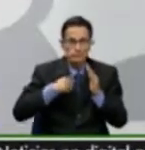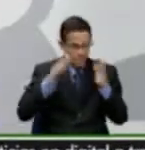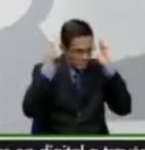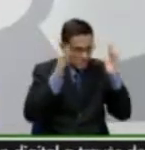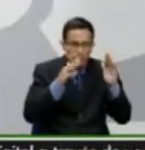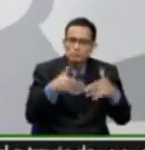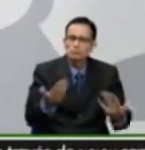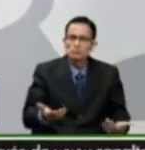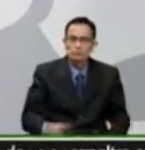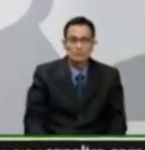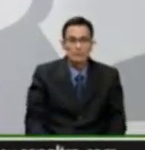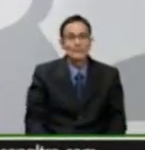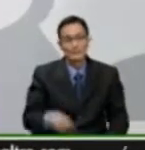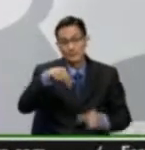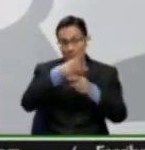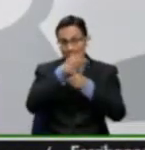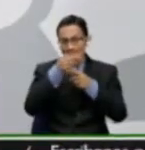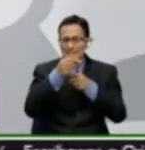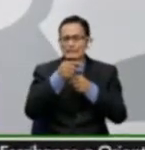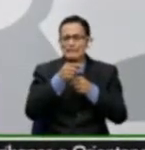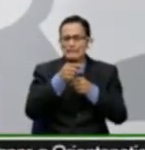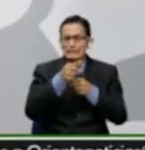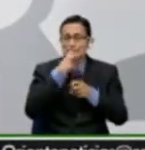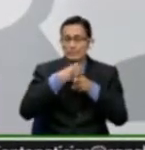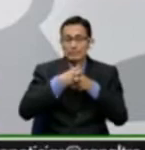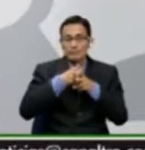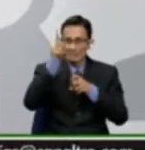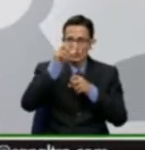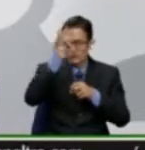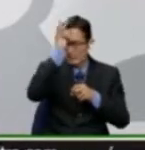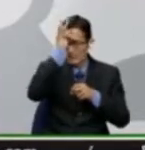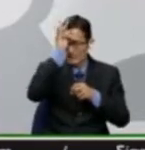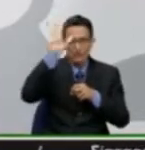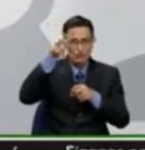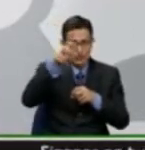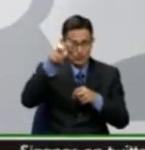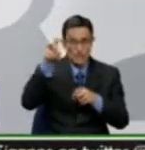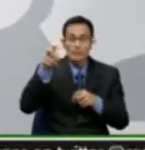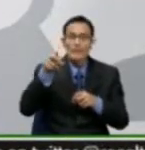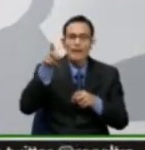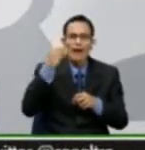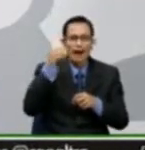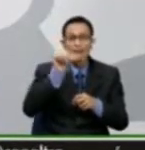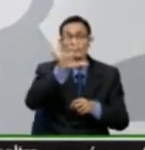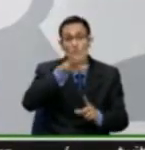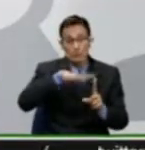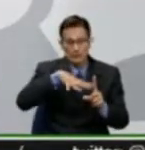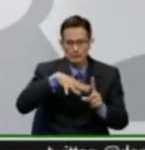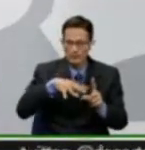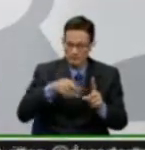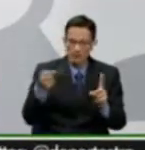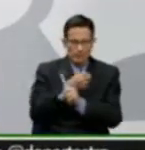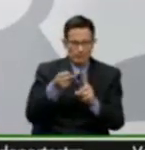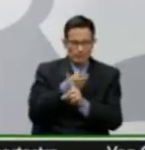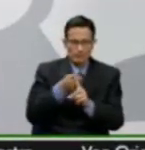Esta semana tuvimos un caso pues difícil en el Hospital Local del Norte de una menor de 5 meses con signos de violencia. Lo que